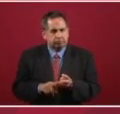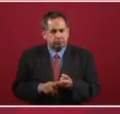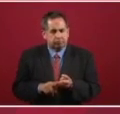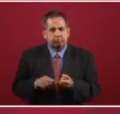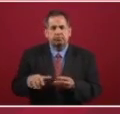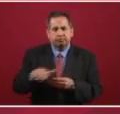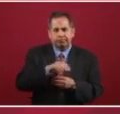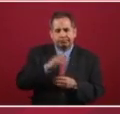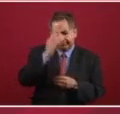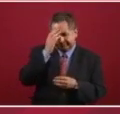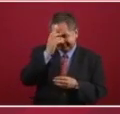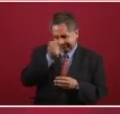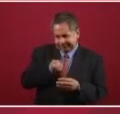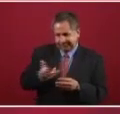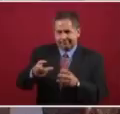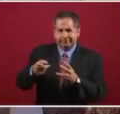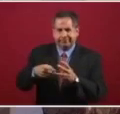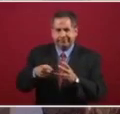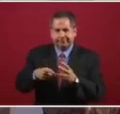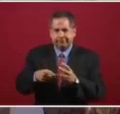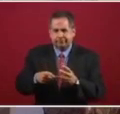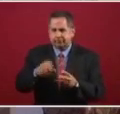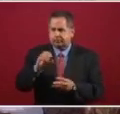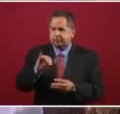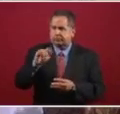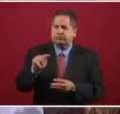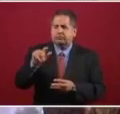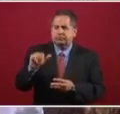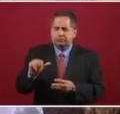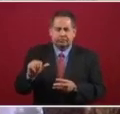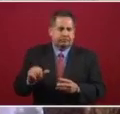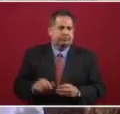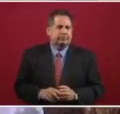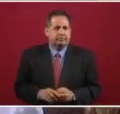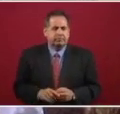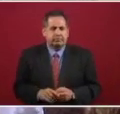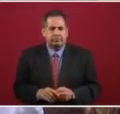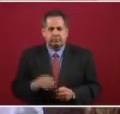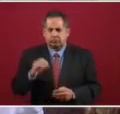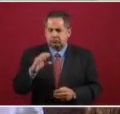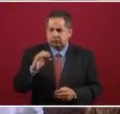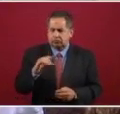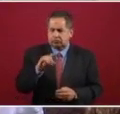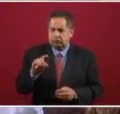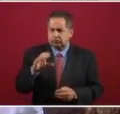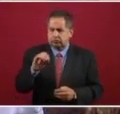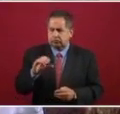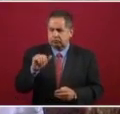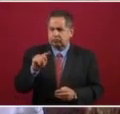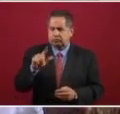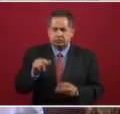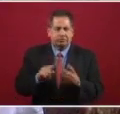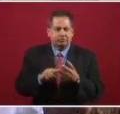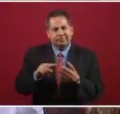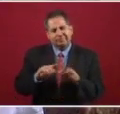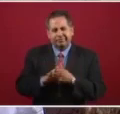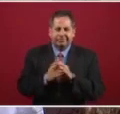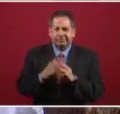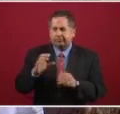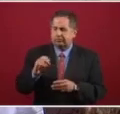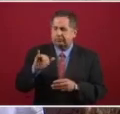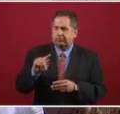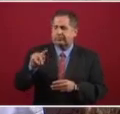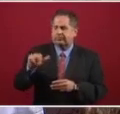conocido como Coita. A Ocosocuautla se le conoce como Coita.